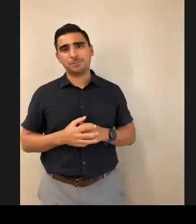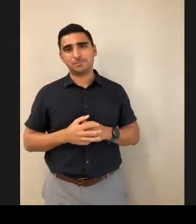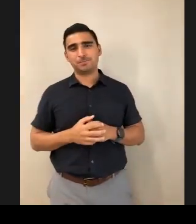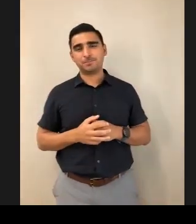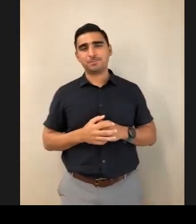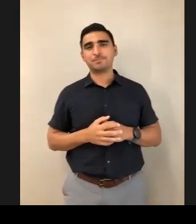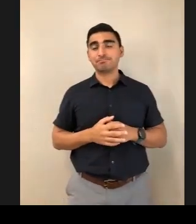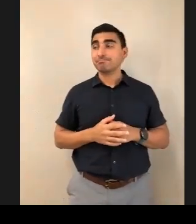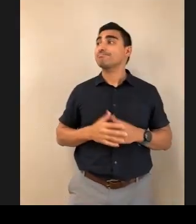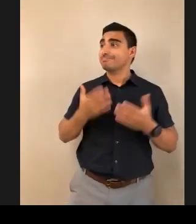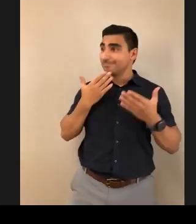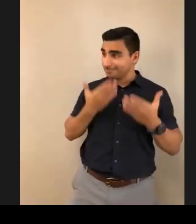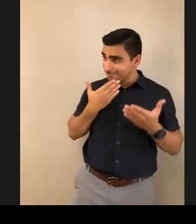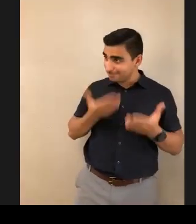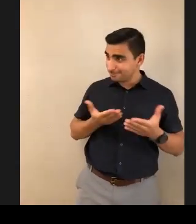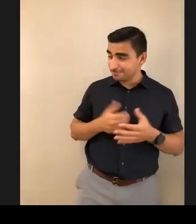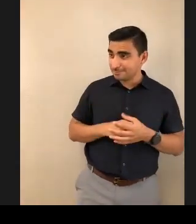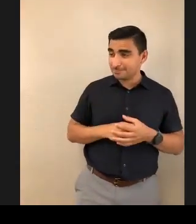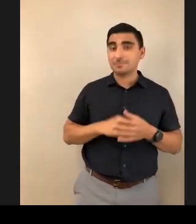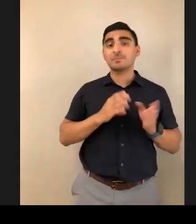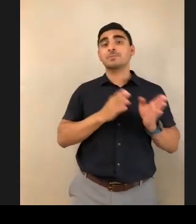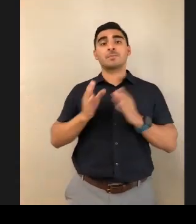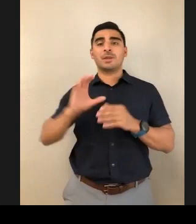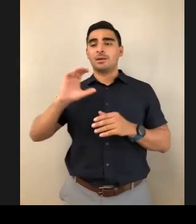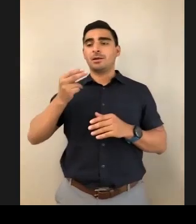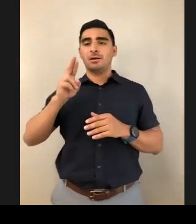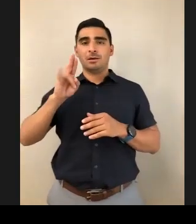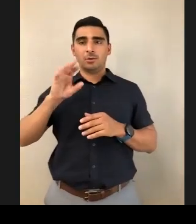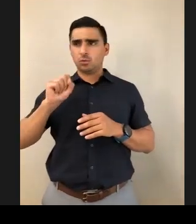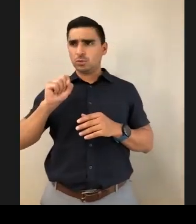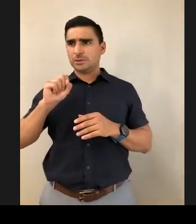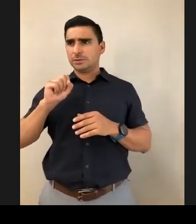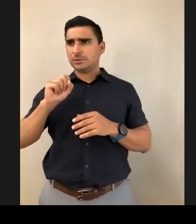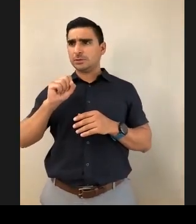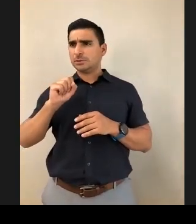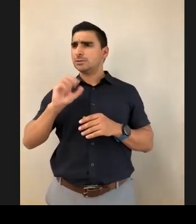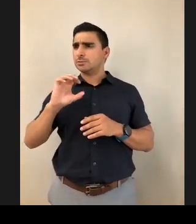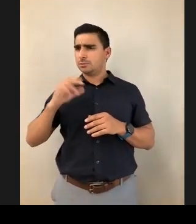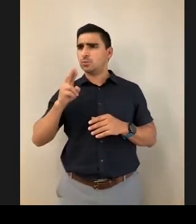la positividad. Gracias. Chris? Sí.